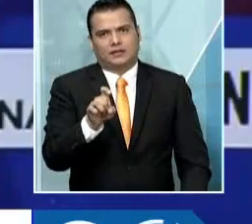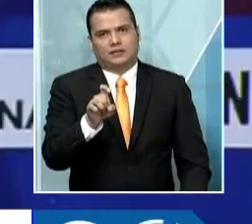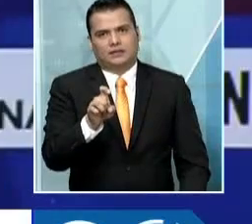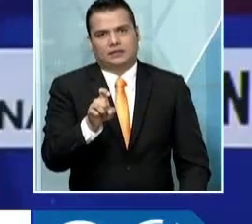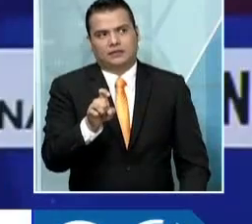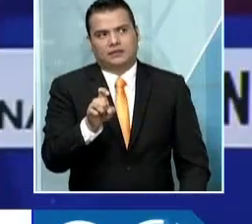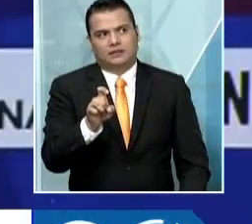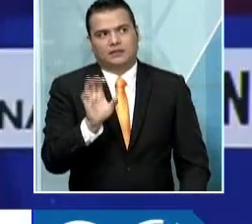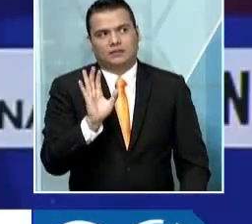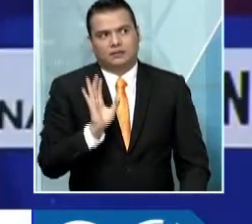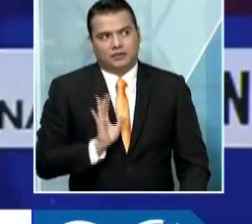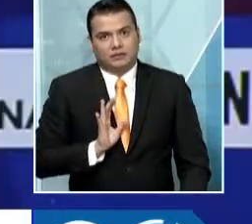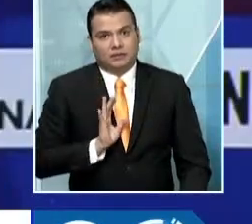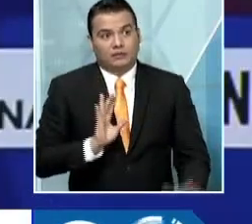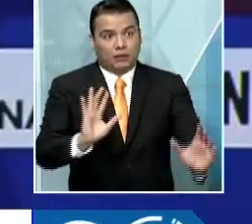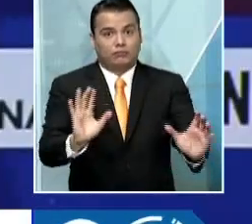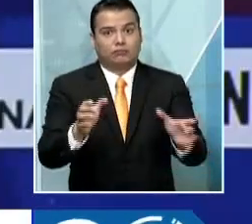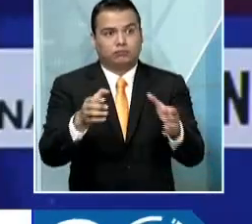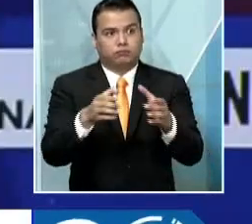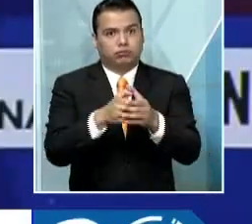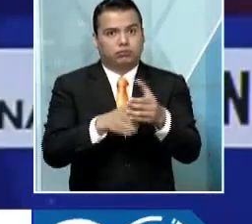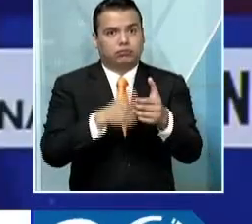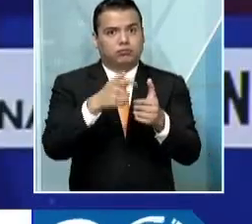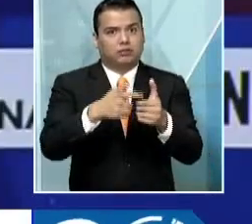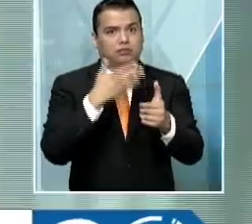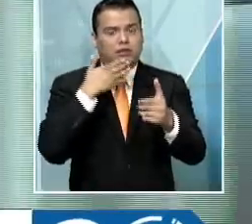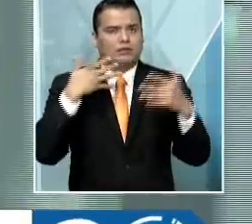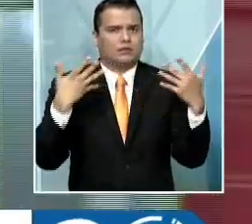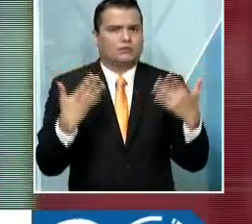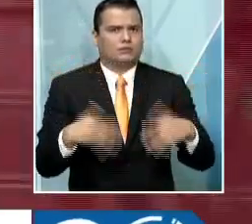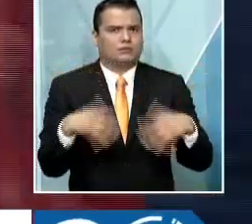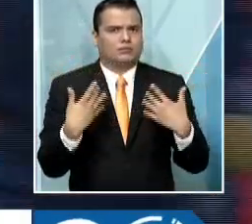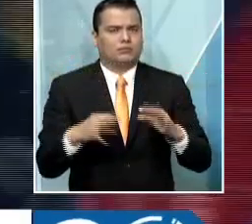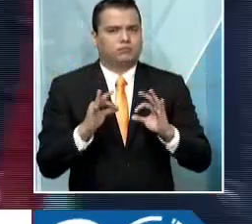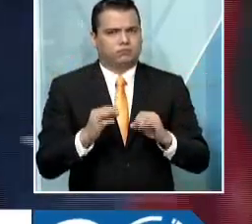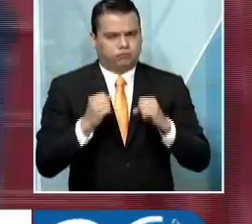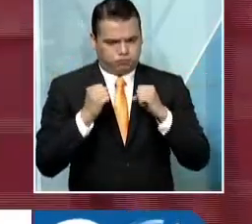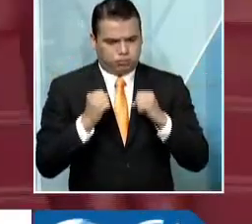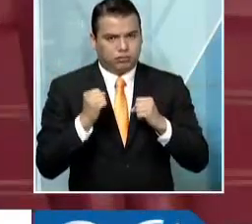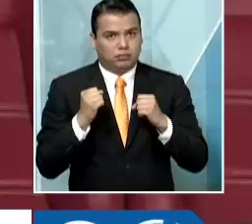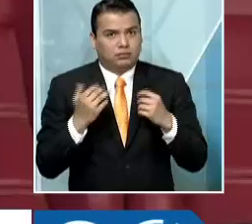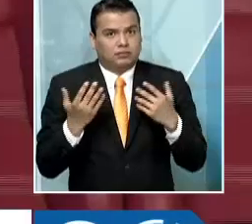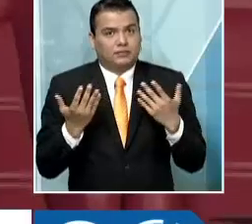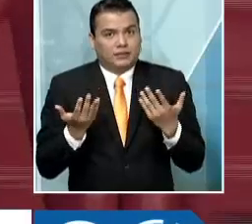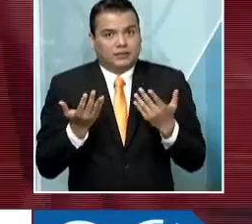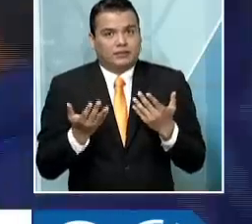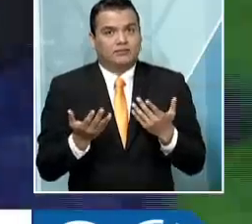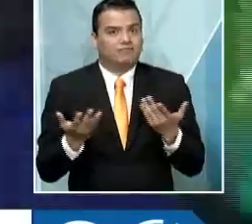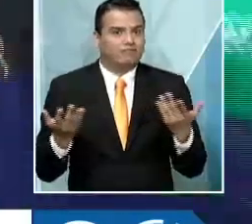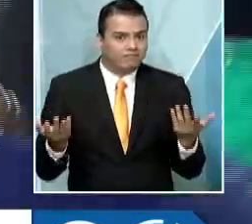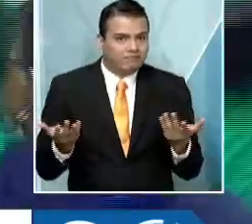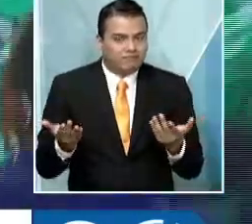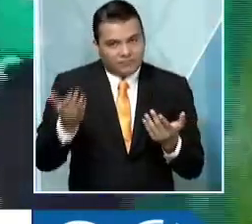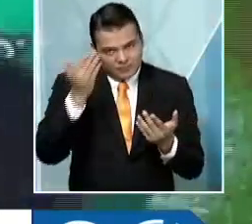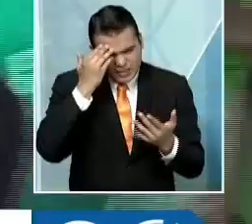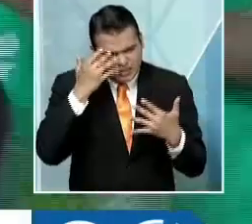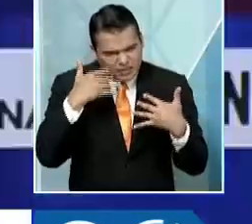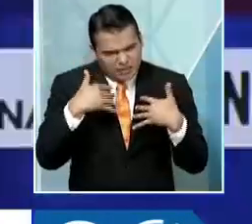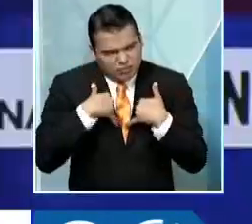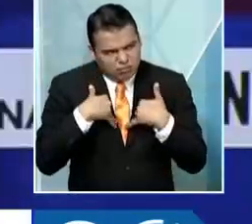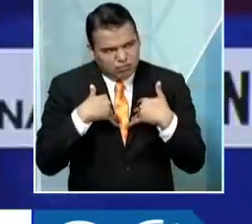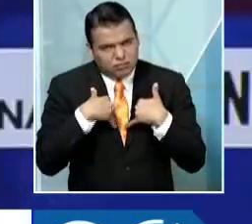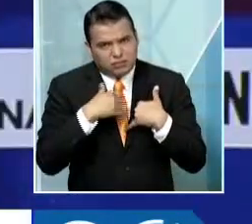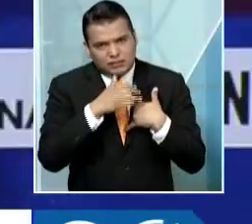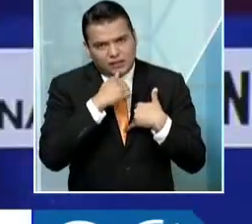de haber venido a una institución tan grande y acompañar a unos jugadores que hacen posible eso. Dicen que lo que no se sufre no trae